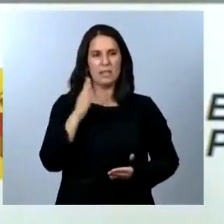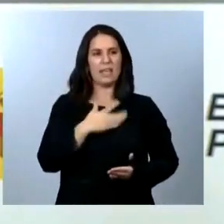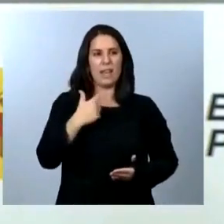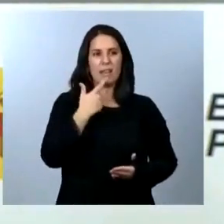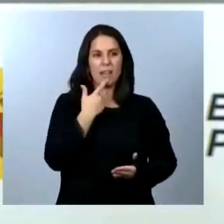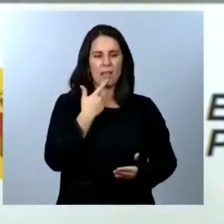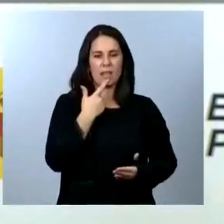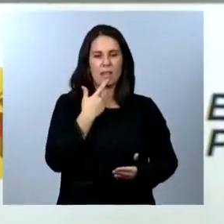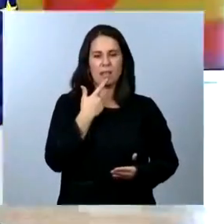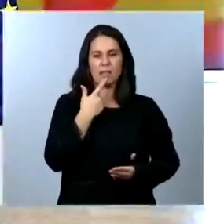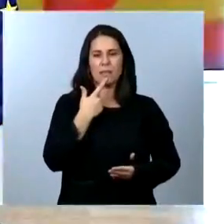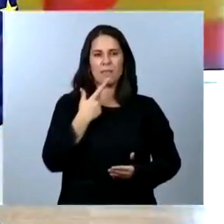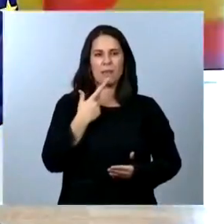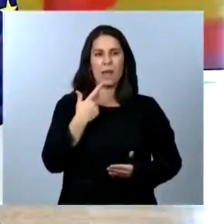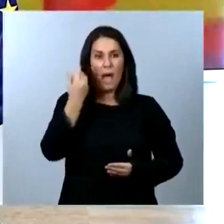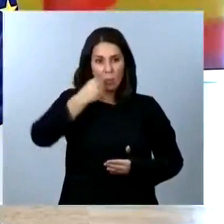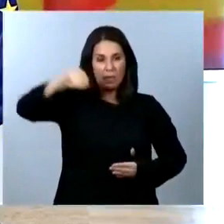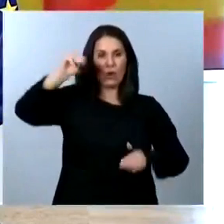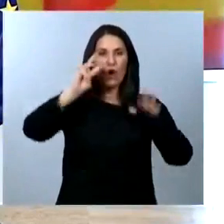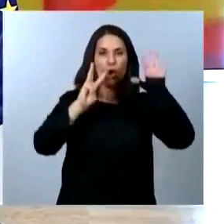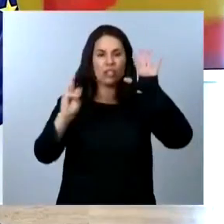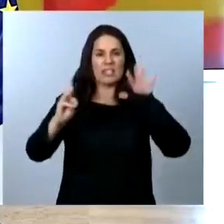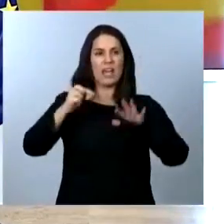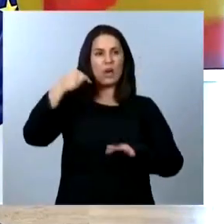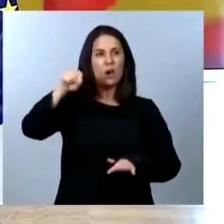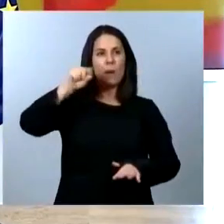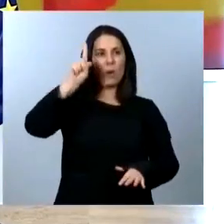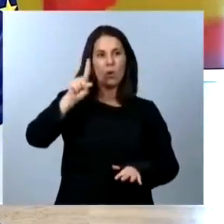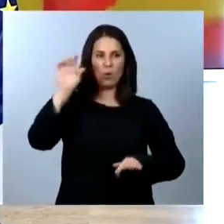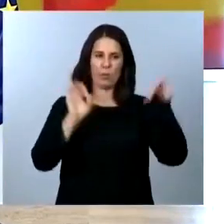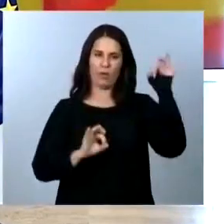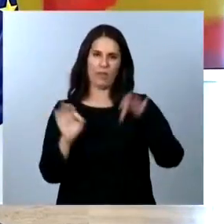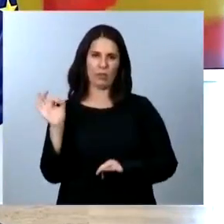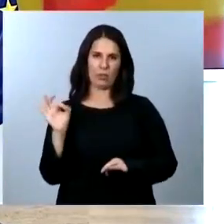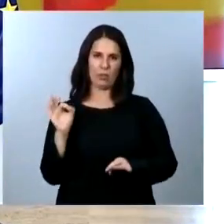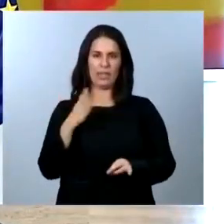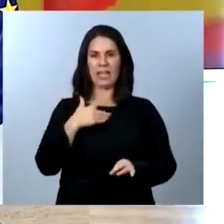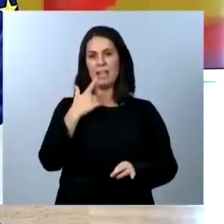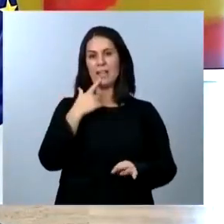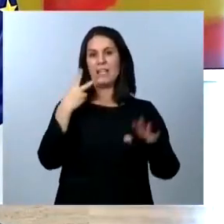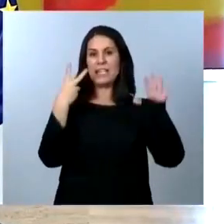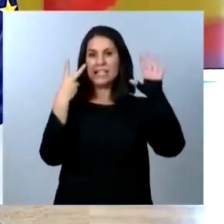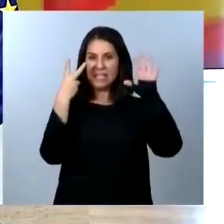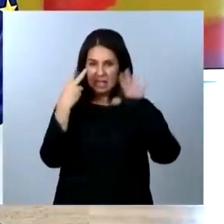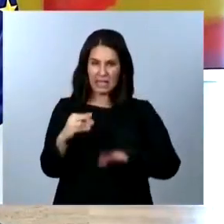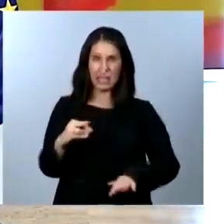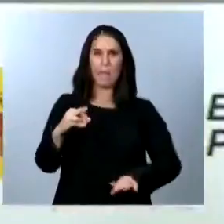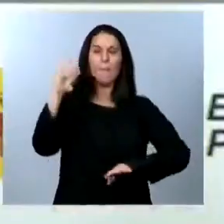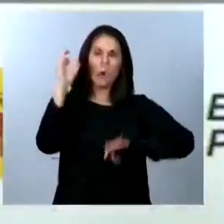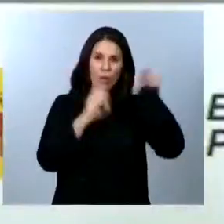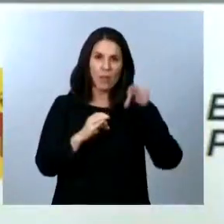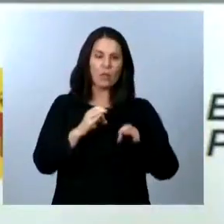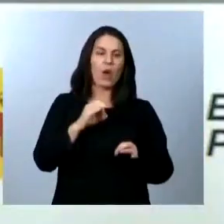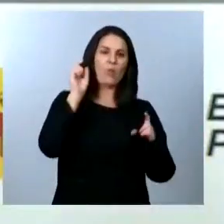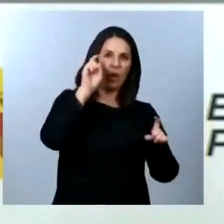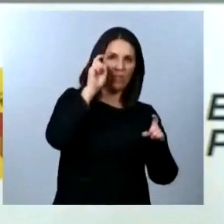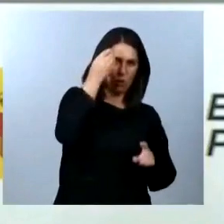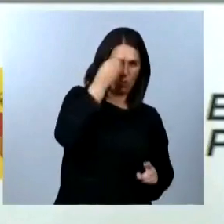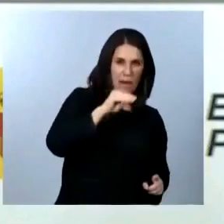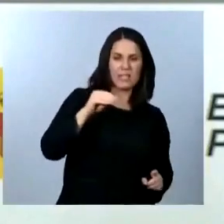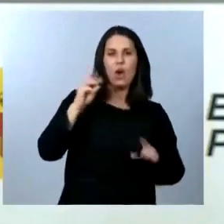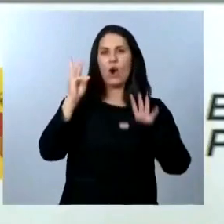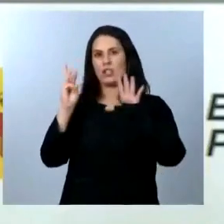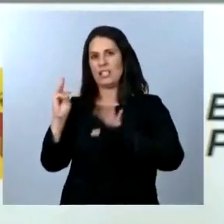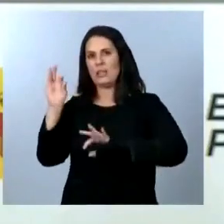del 80,1%. Por tanto, estamos aumentando en un 70% la educación y en un 80%